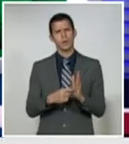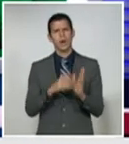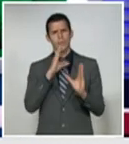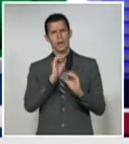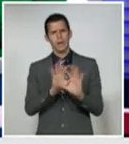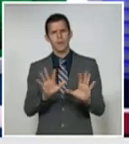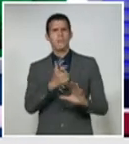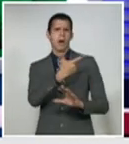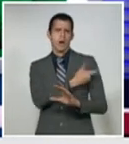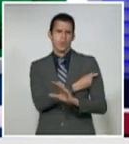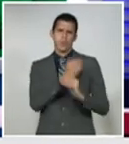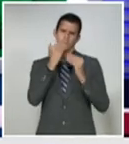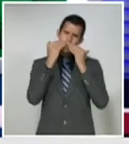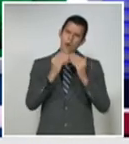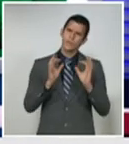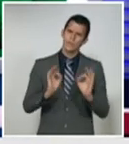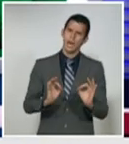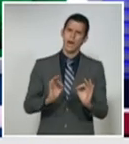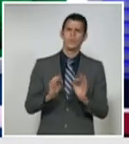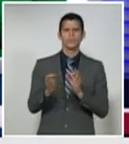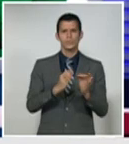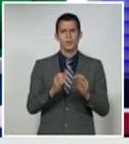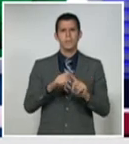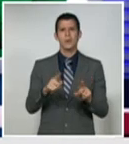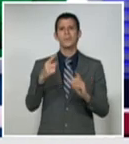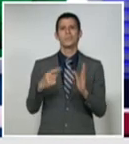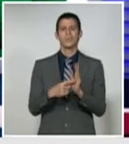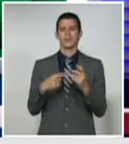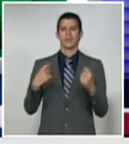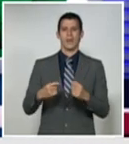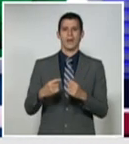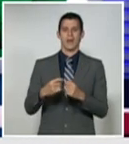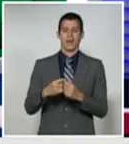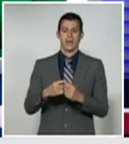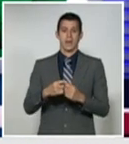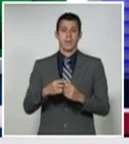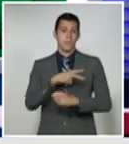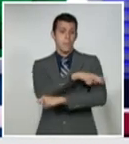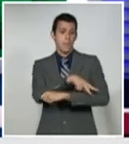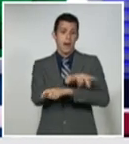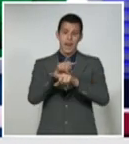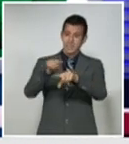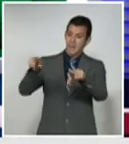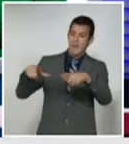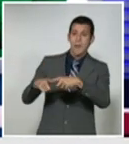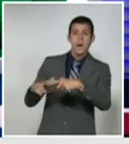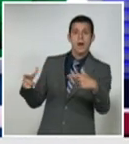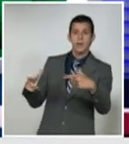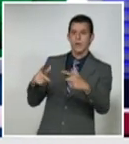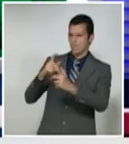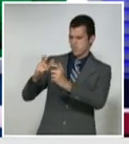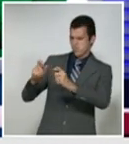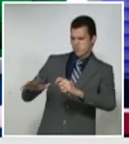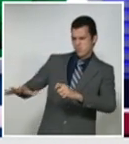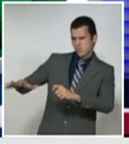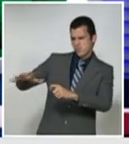de inmunidad en la población de un 70-80%, que ningún país lo ha logrado todavía.